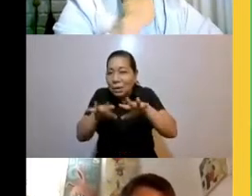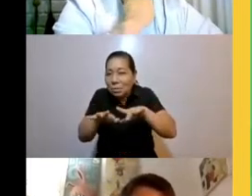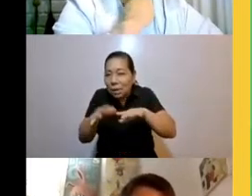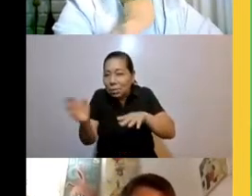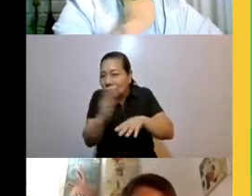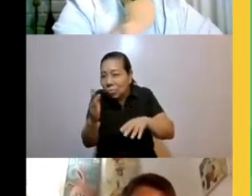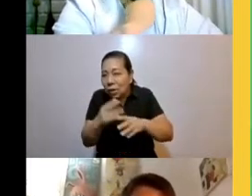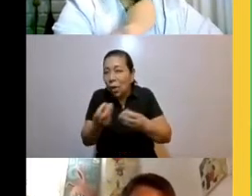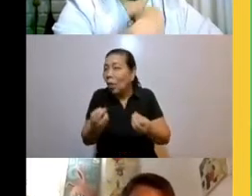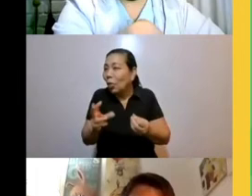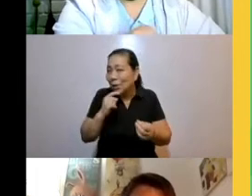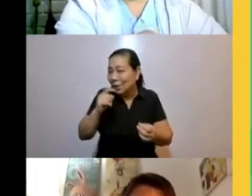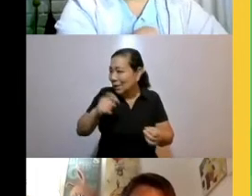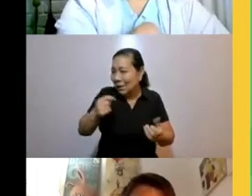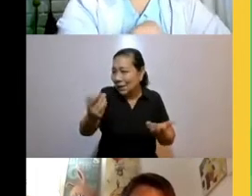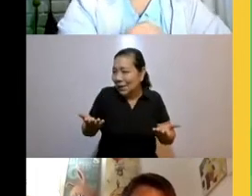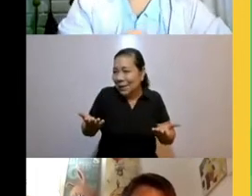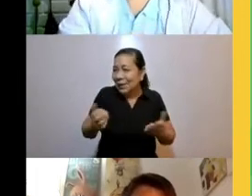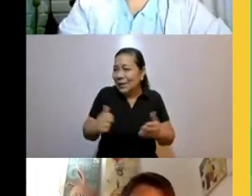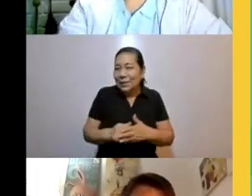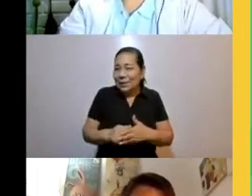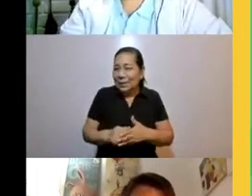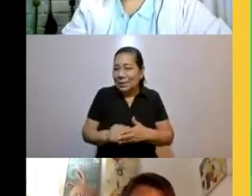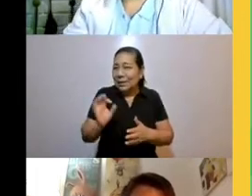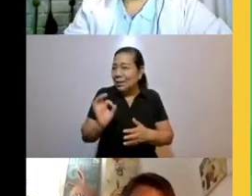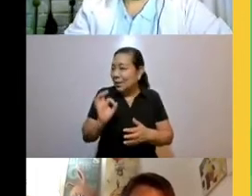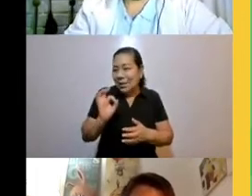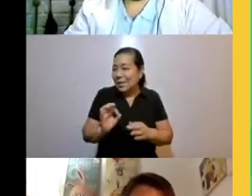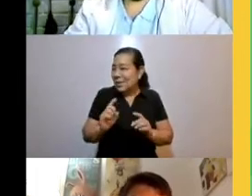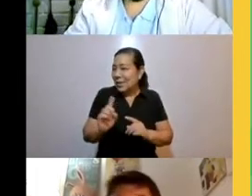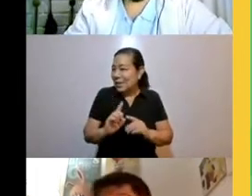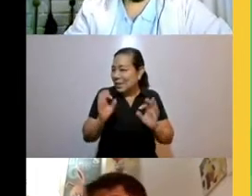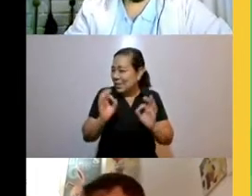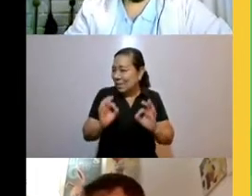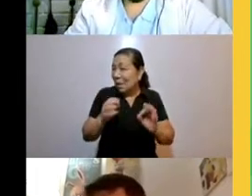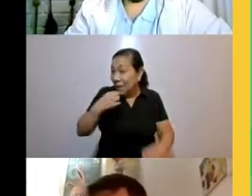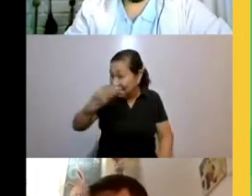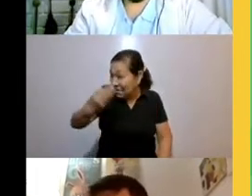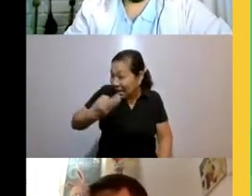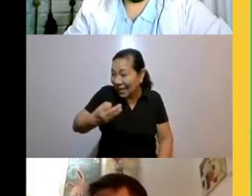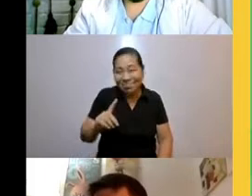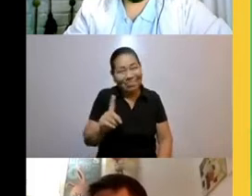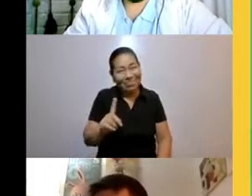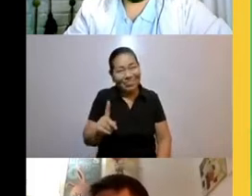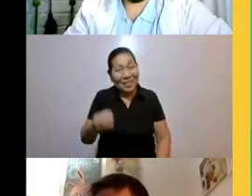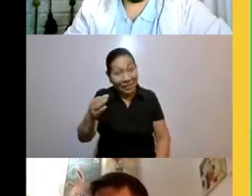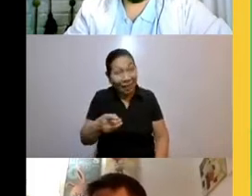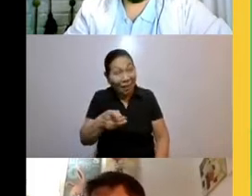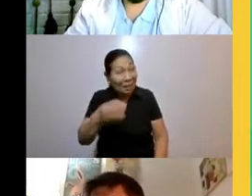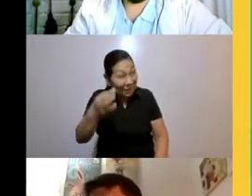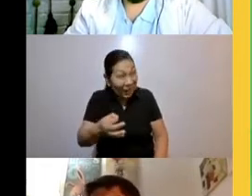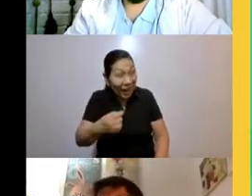recogen, no necesariamente y no siempre es real. o es fidedigna. Entonces hay